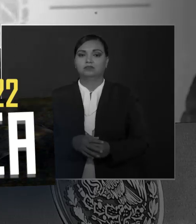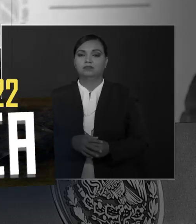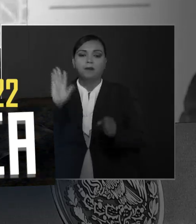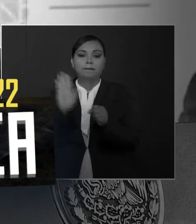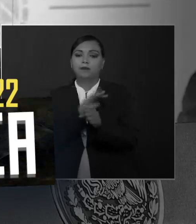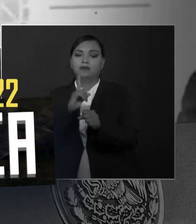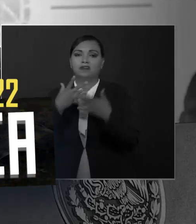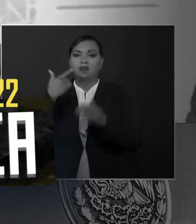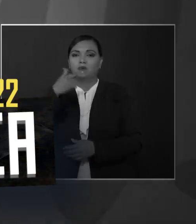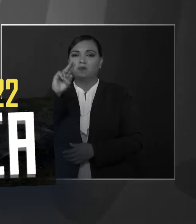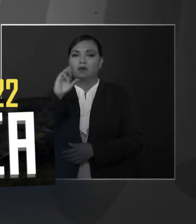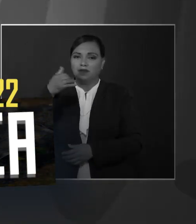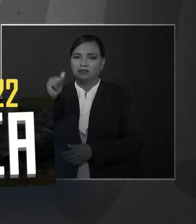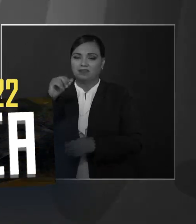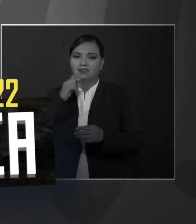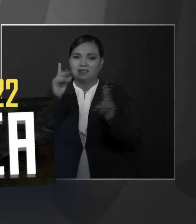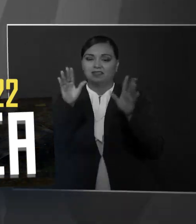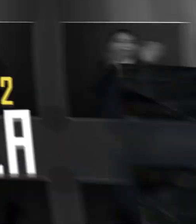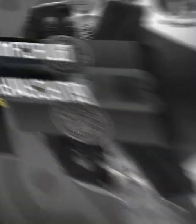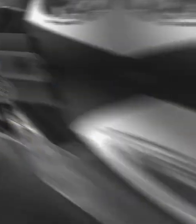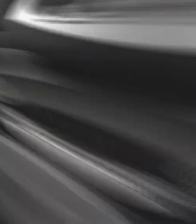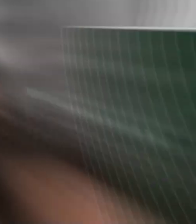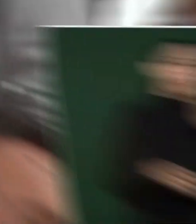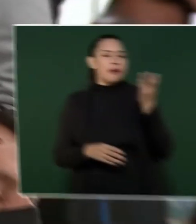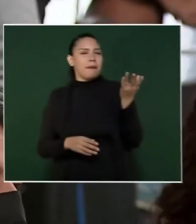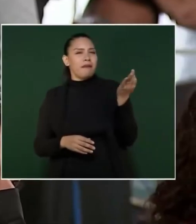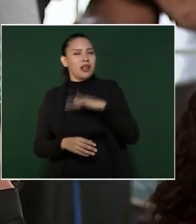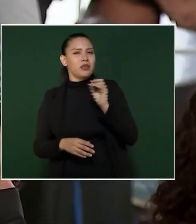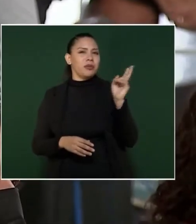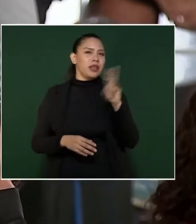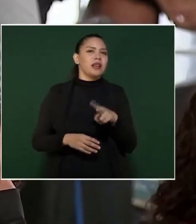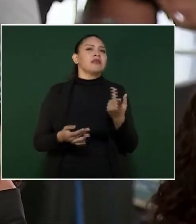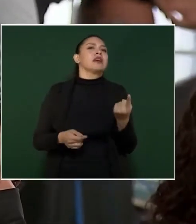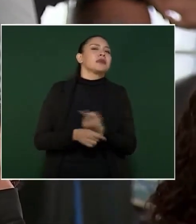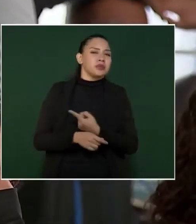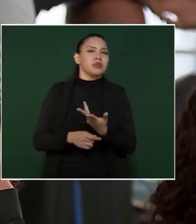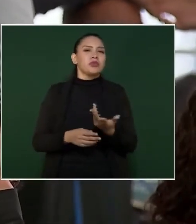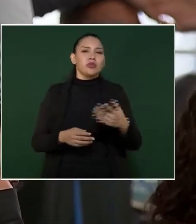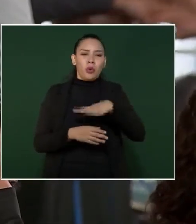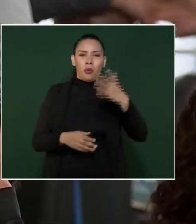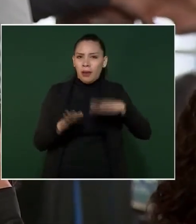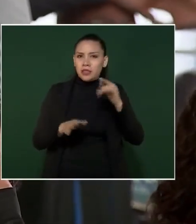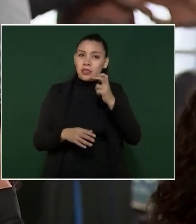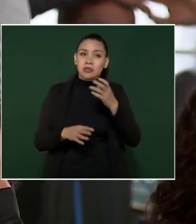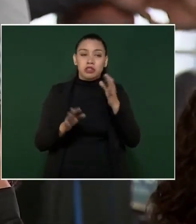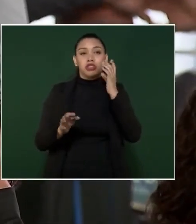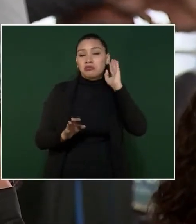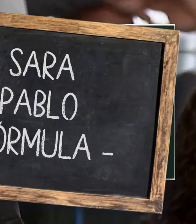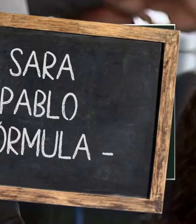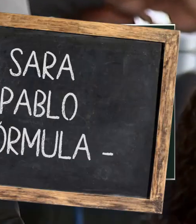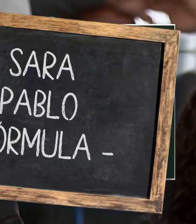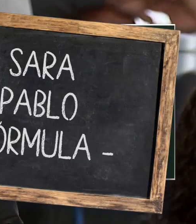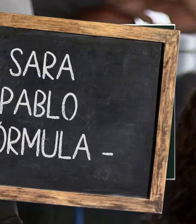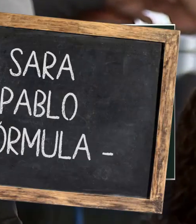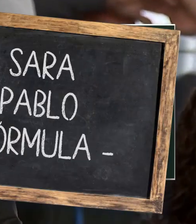ya la guacamaya se volvió sopilote. Es verdad. No, ¿qué se hace también? Porque se ha vinculado a algunos funcionarios, sobre todo locales,